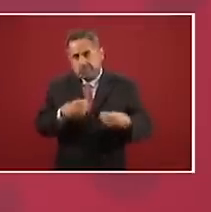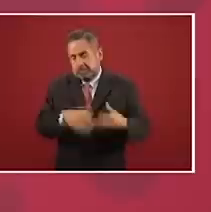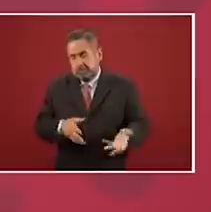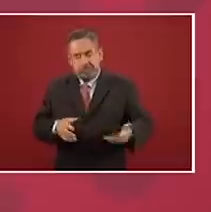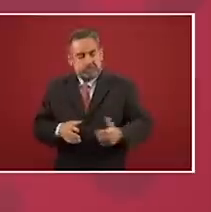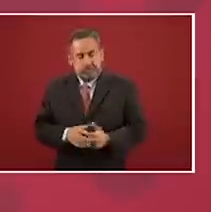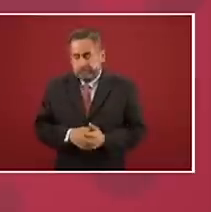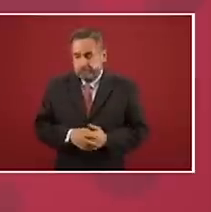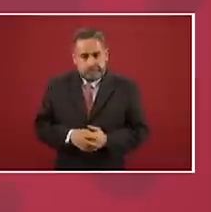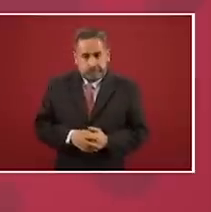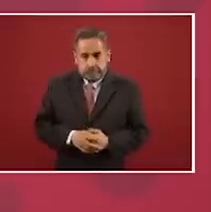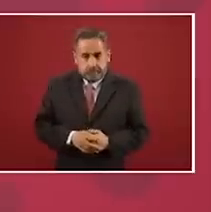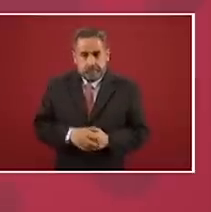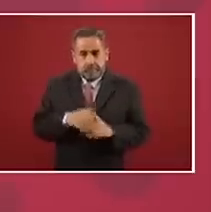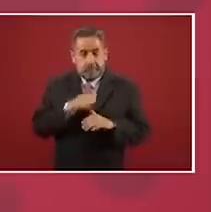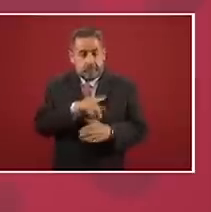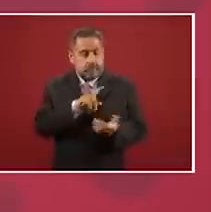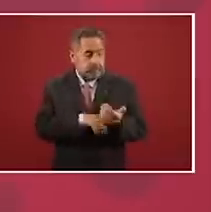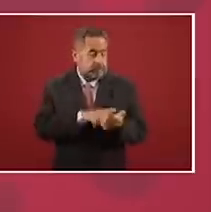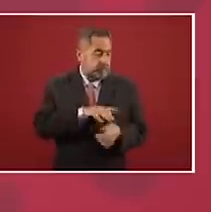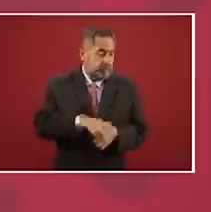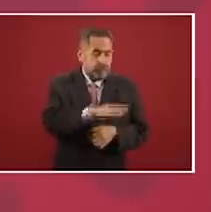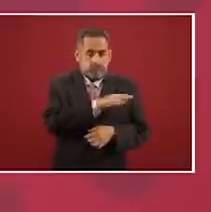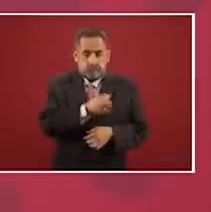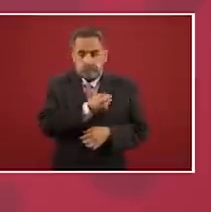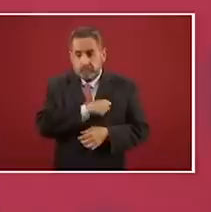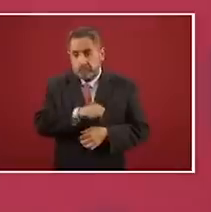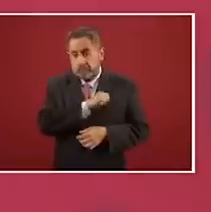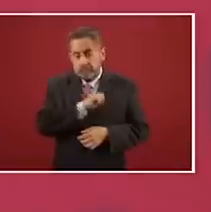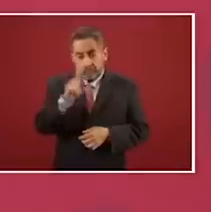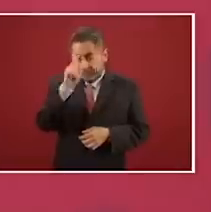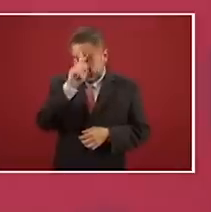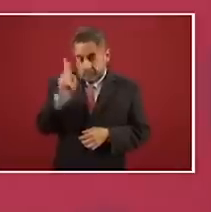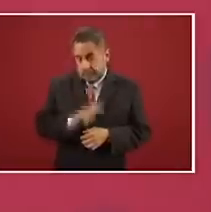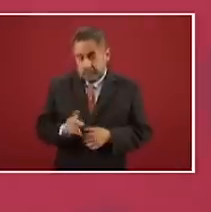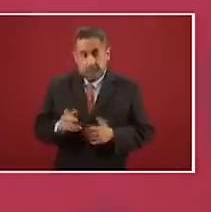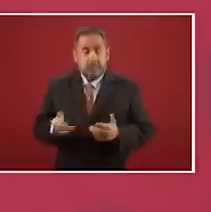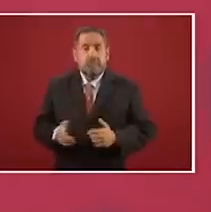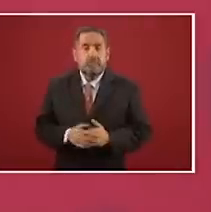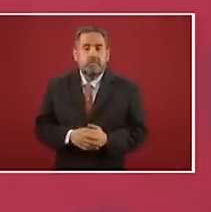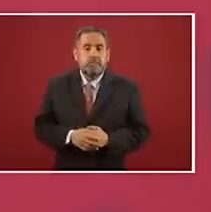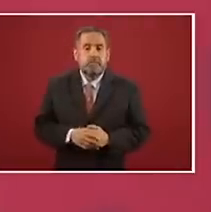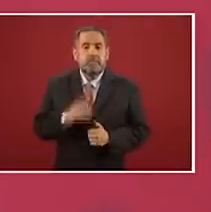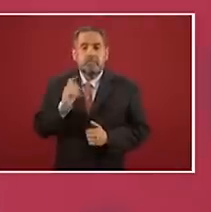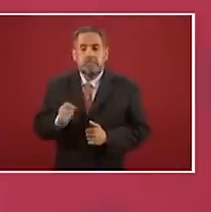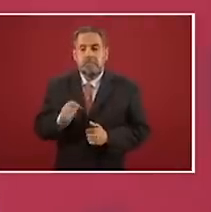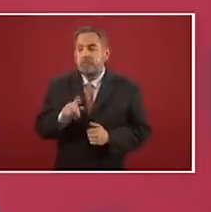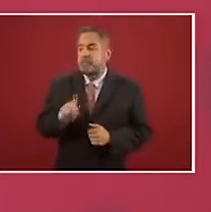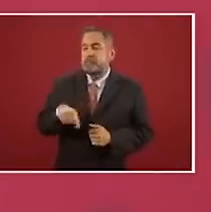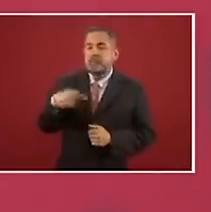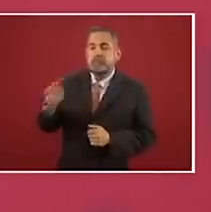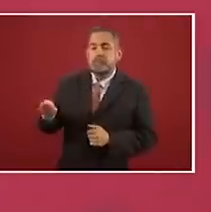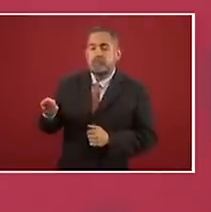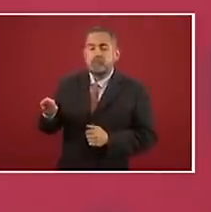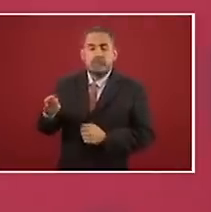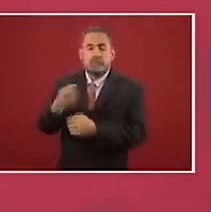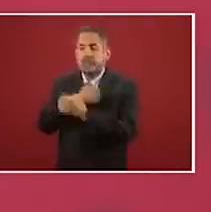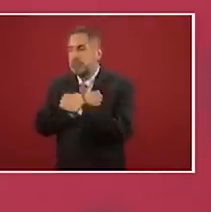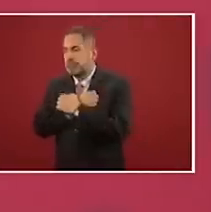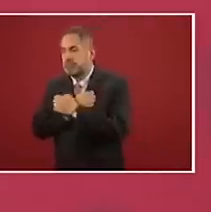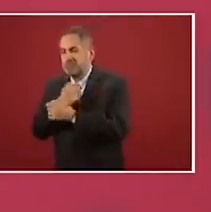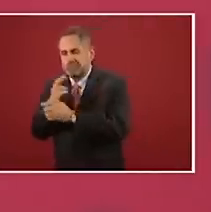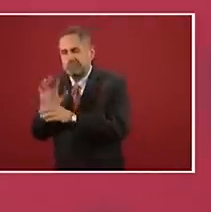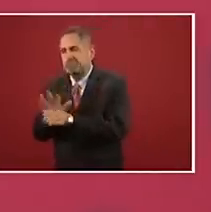en el sector salud que en el sector público, que el sector educativo.